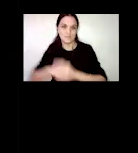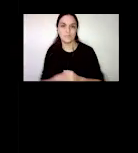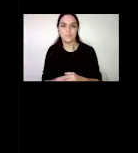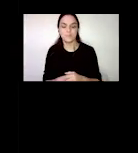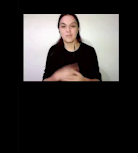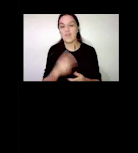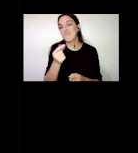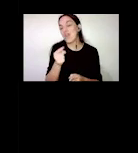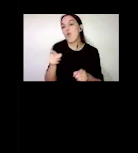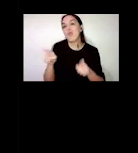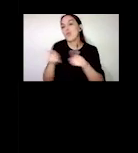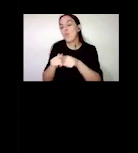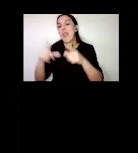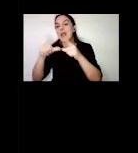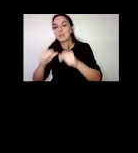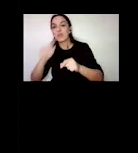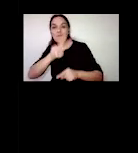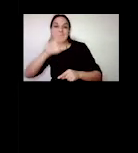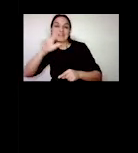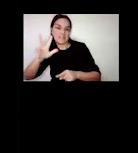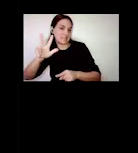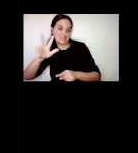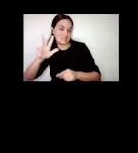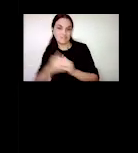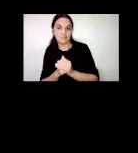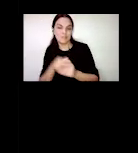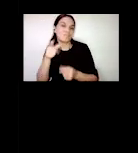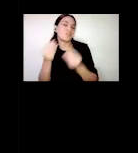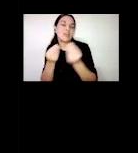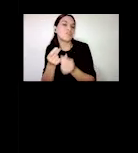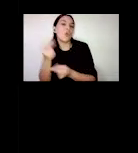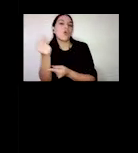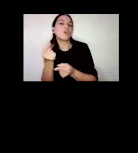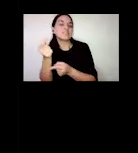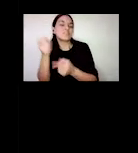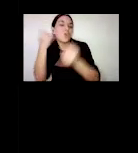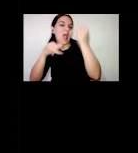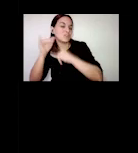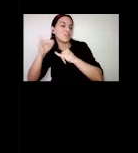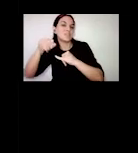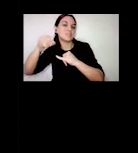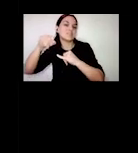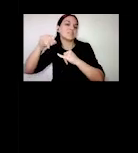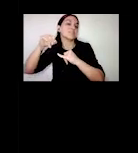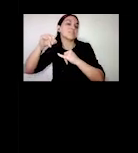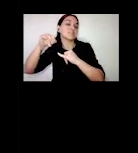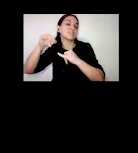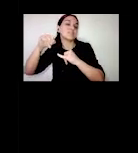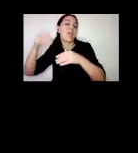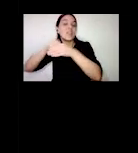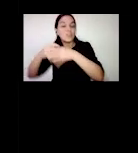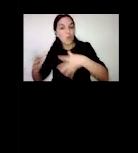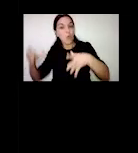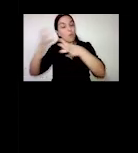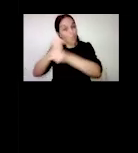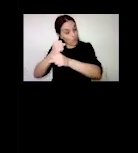al artículo 23, que no es más que la cotización que tengan esas acciones en la bolsa del